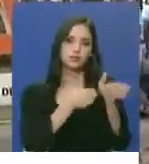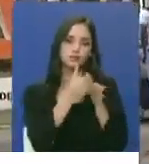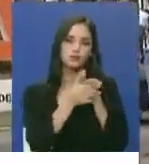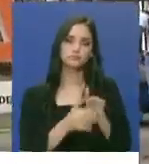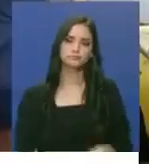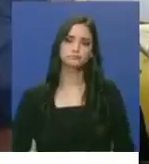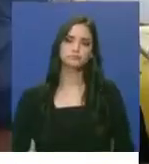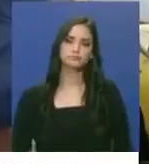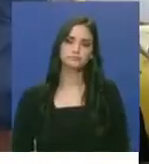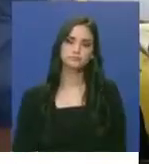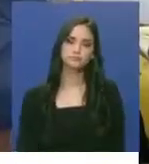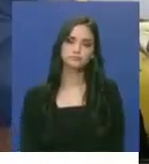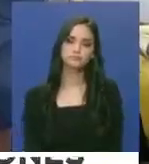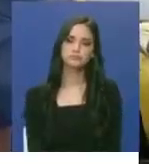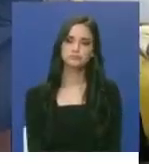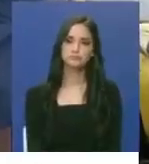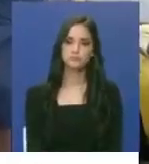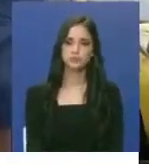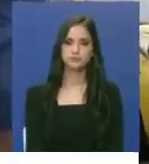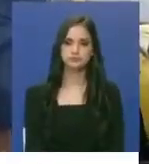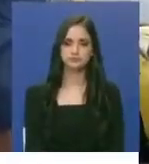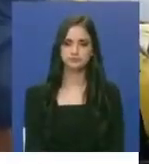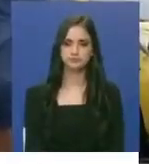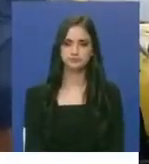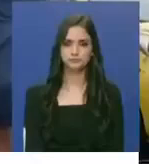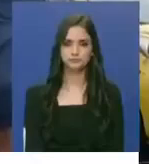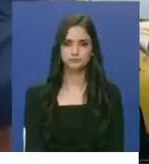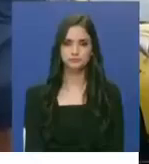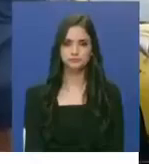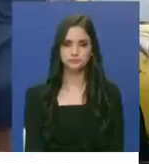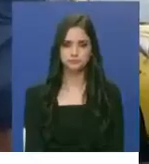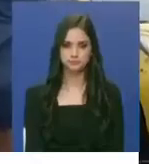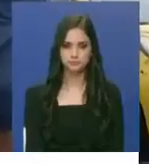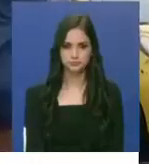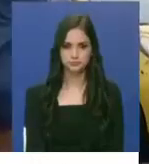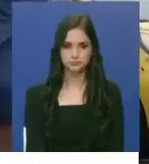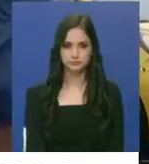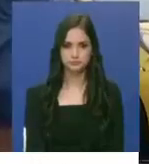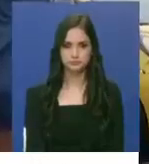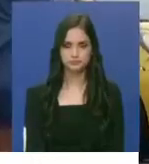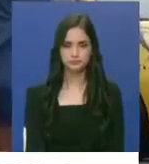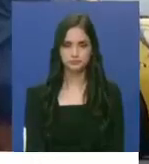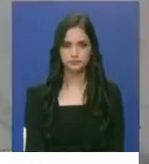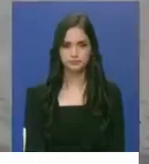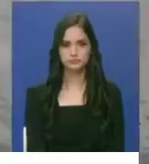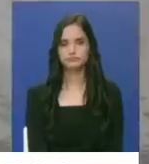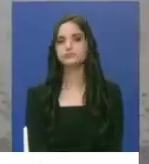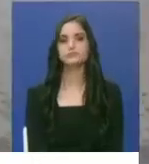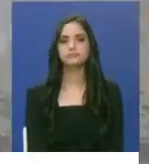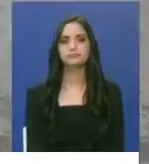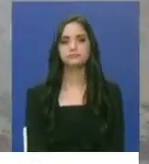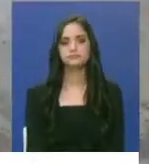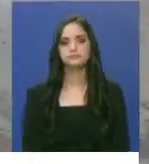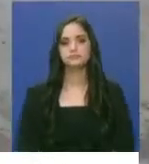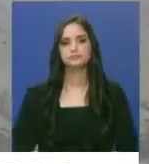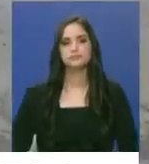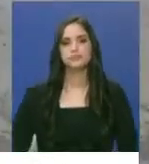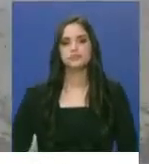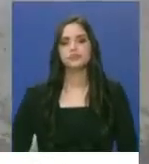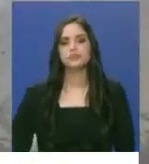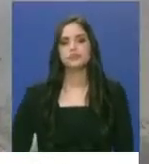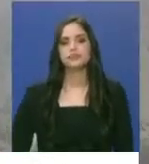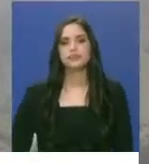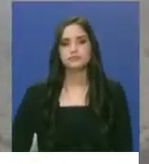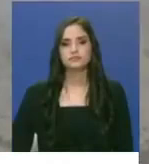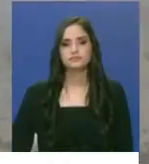anteriormente apoyado al sistema económico, pero que en este momento no sirve. Vamos a ver de qué se trata, que se toman ahora en este lugar, en este punto de la